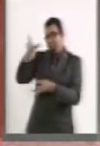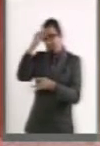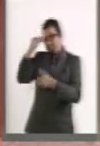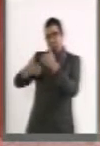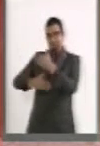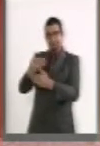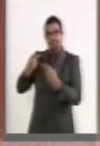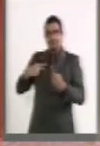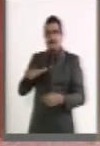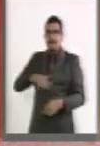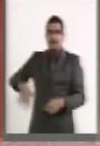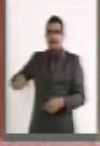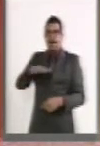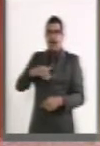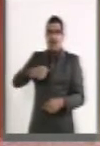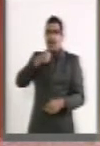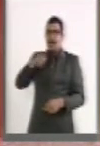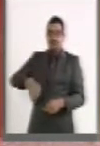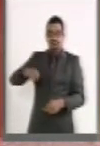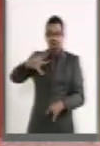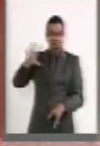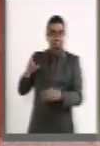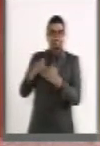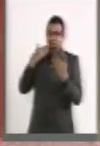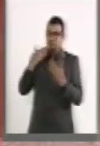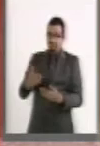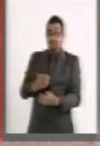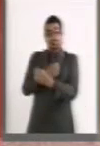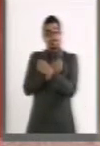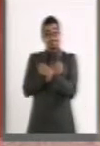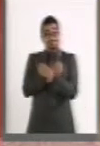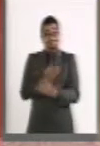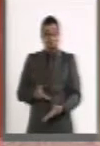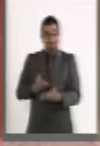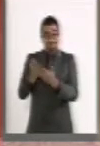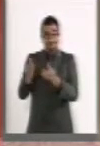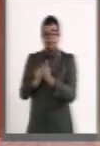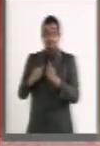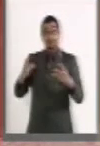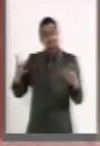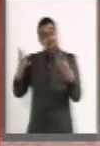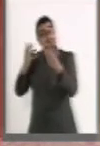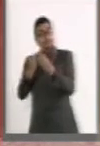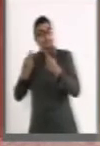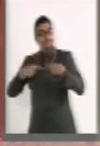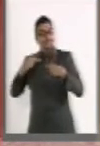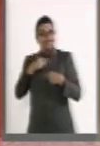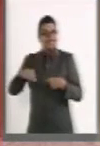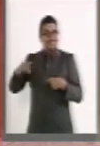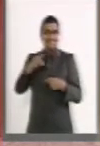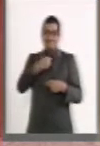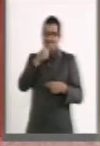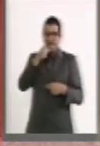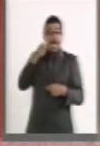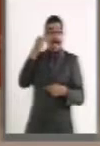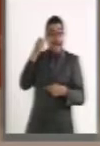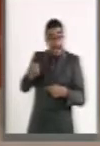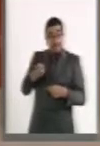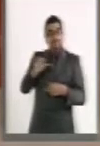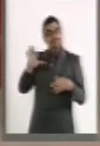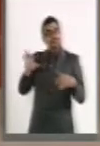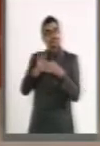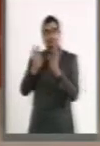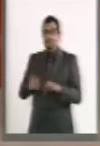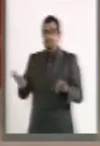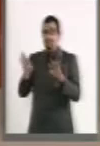ciudadanos en la sociedad. La educación en y con las personas mayores encuentra aquí su razón de ser. Las